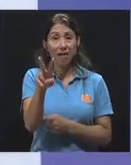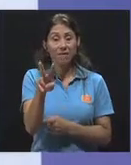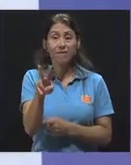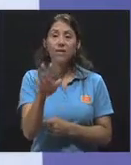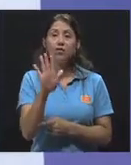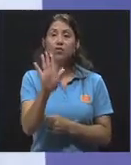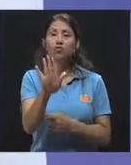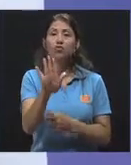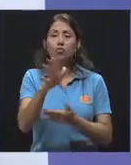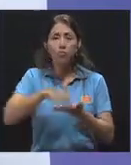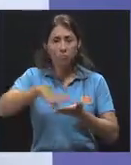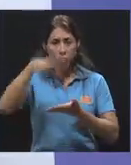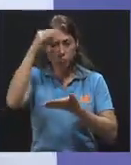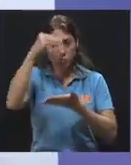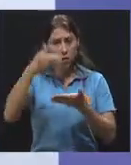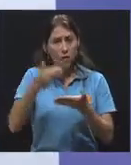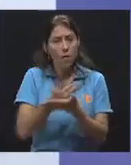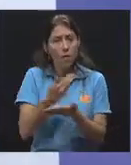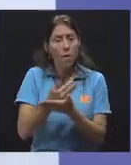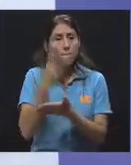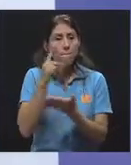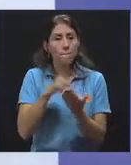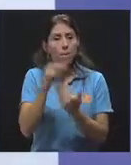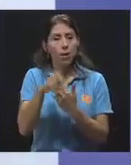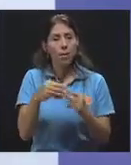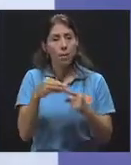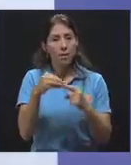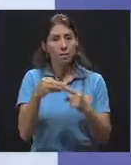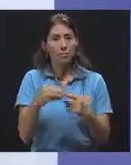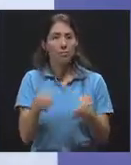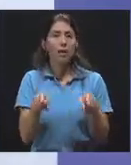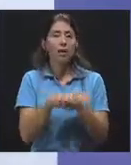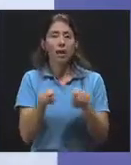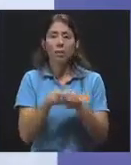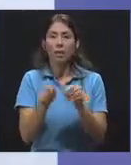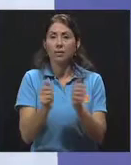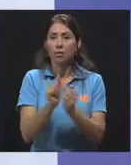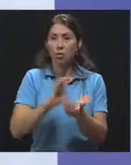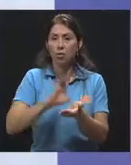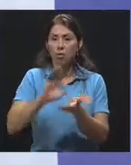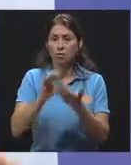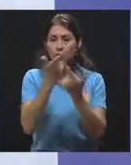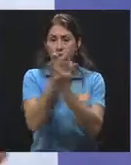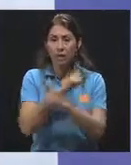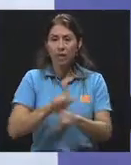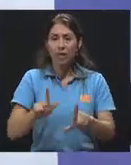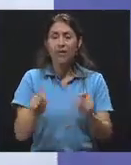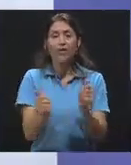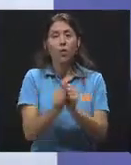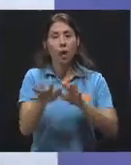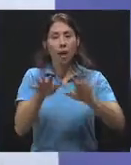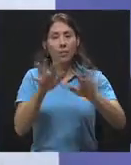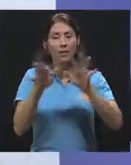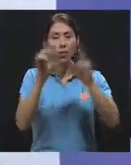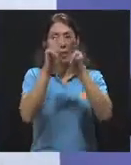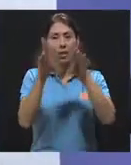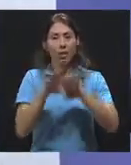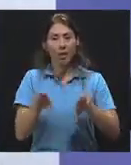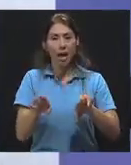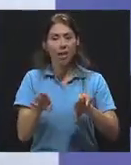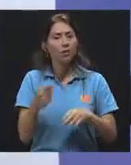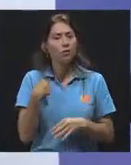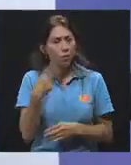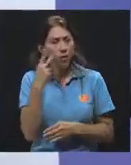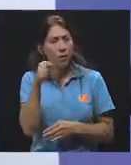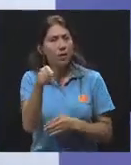principal, bueno, y al igual como con los cursos libres, sobre todo con este de animación digital, yo